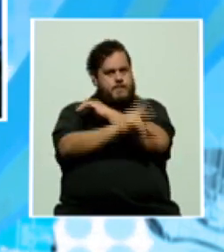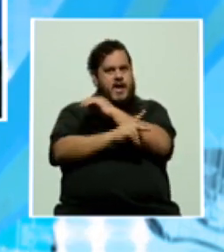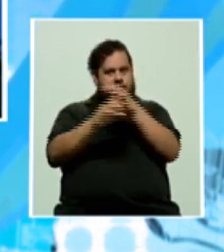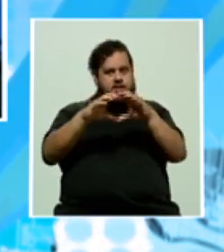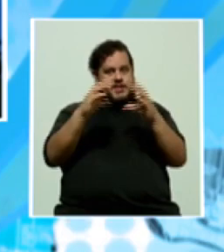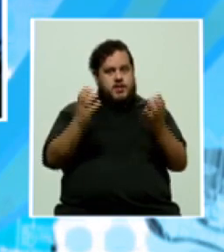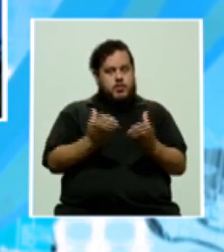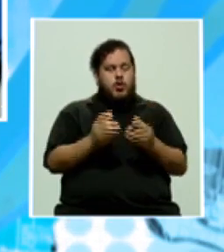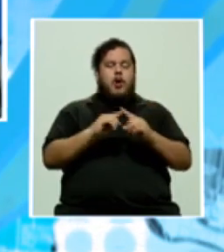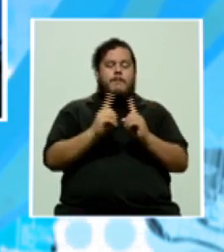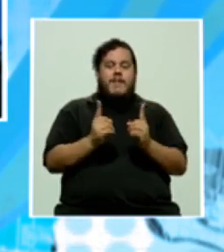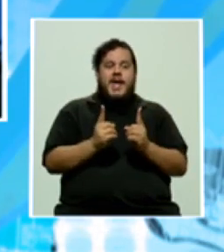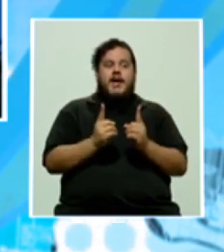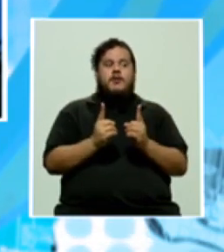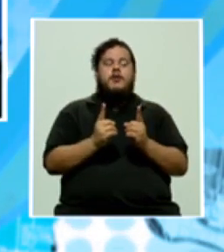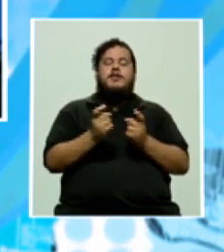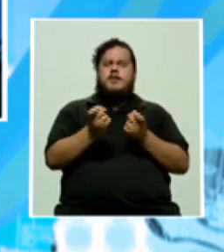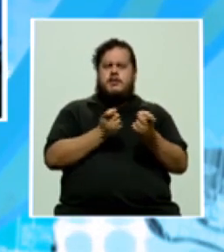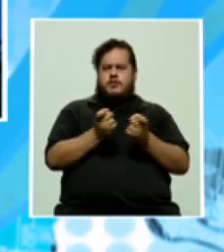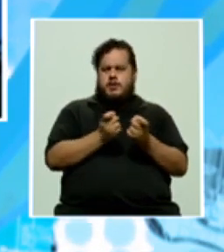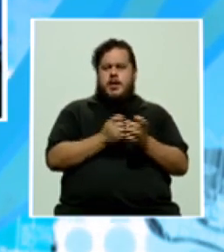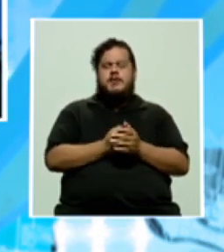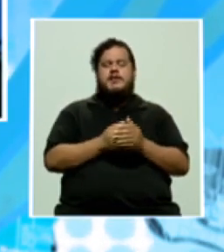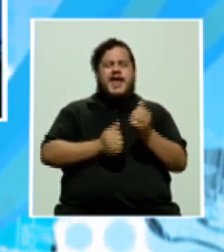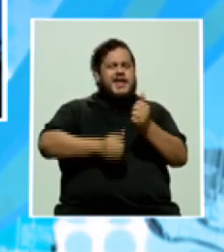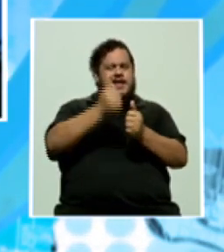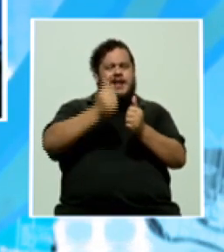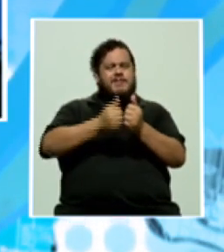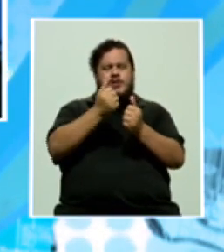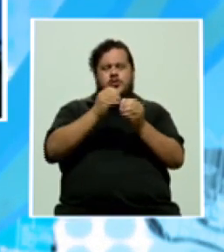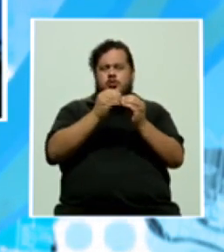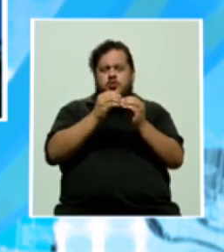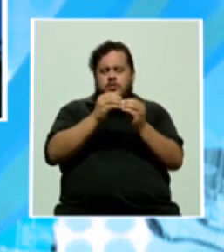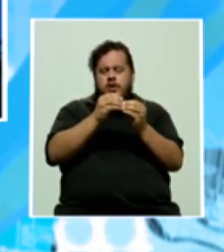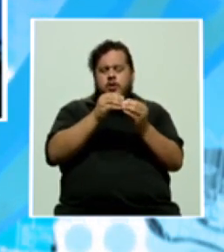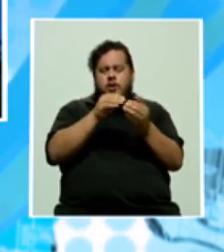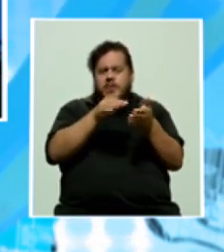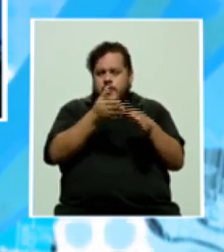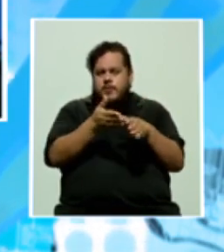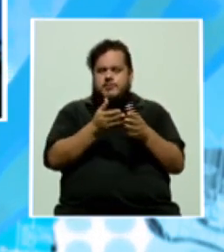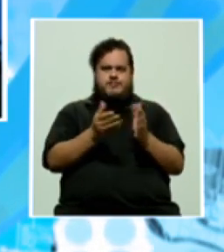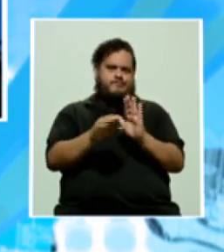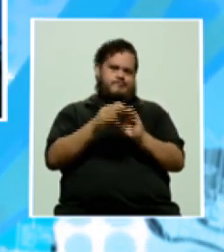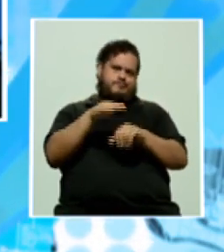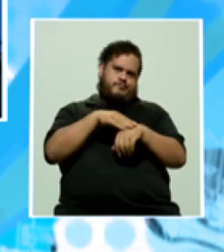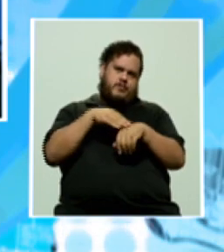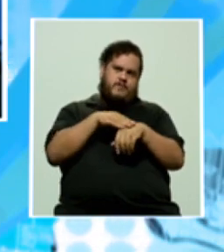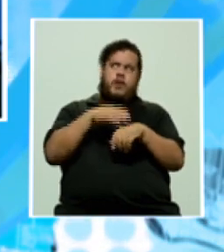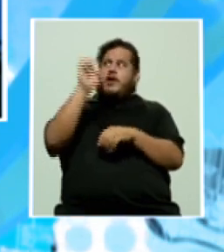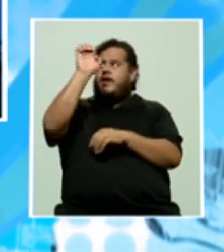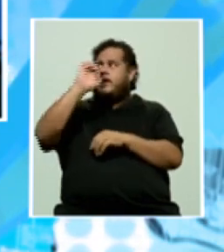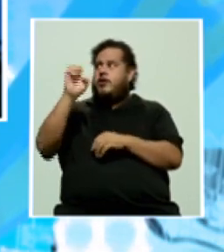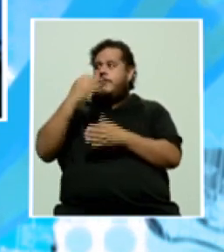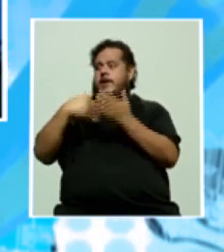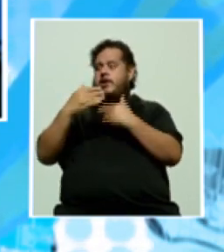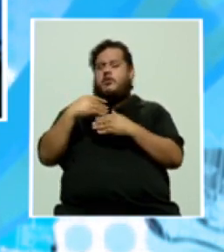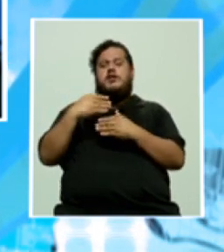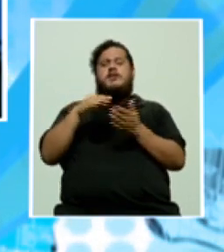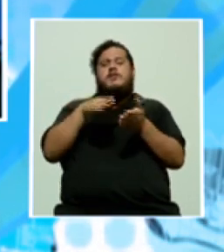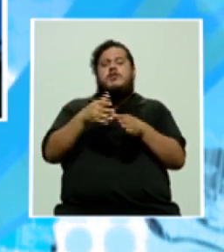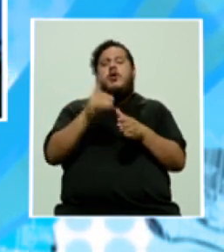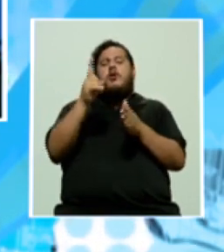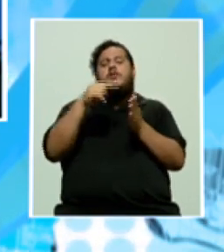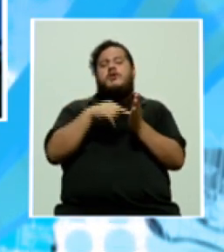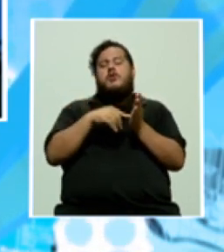venido controlándose. Que la mayor cantidad de muertos, por favor, si en Europa el año pasado se murieron